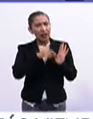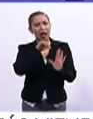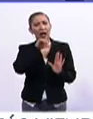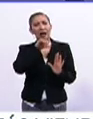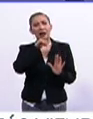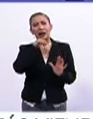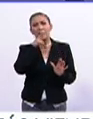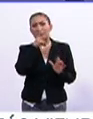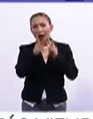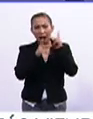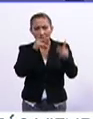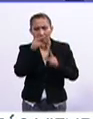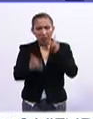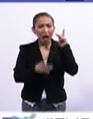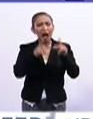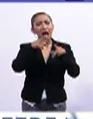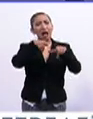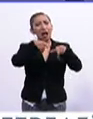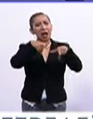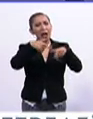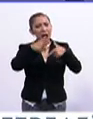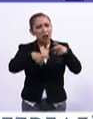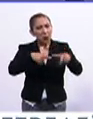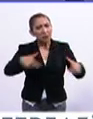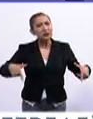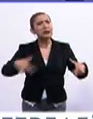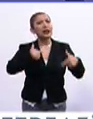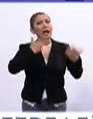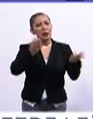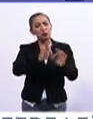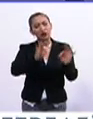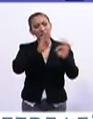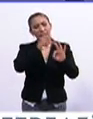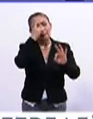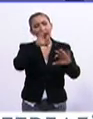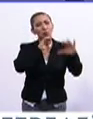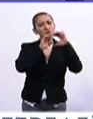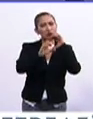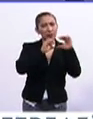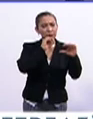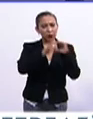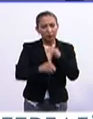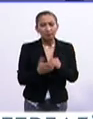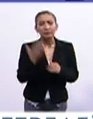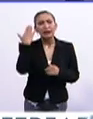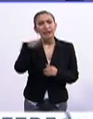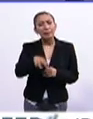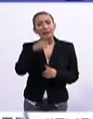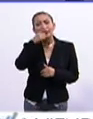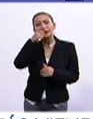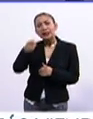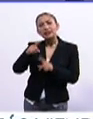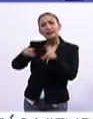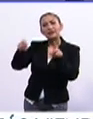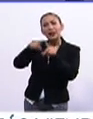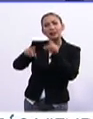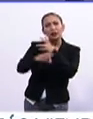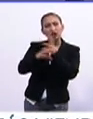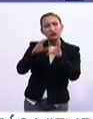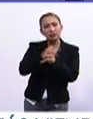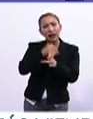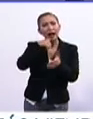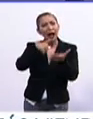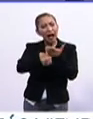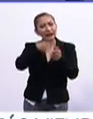alfabetos y lingüística que son importantes en los procesos de comunicación. Saben nombrar, distinguir recursos como